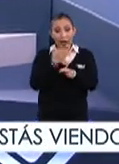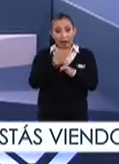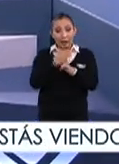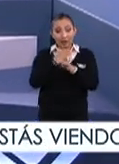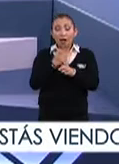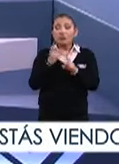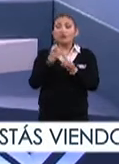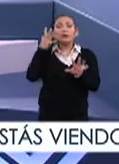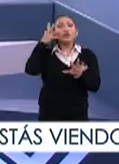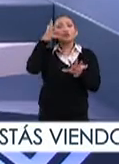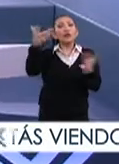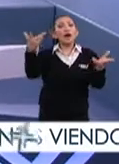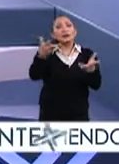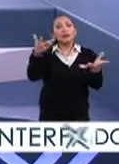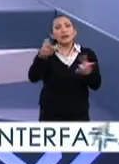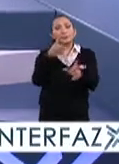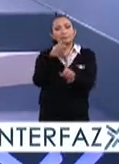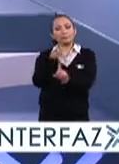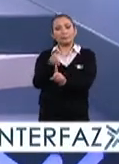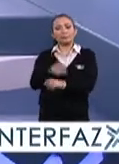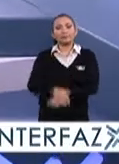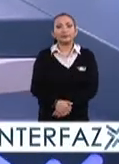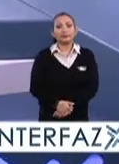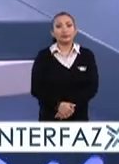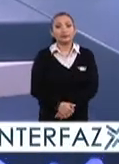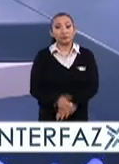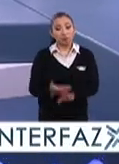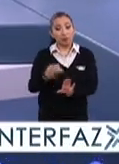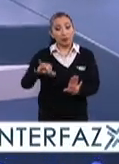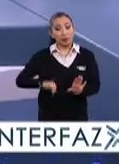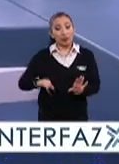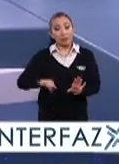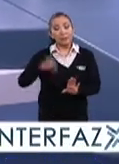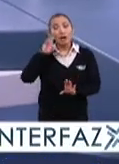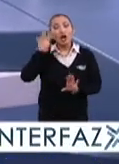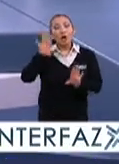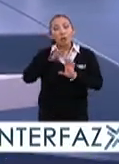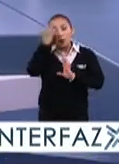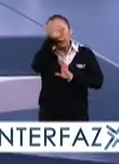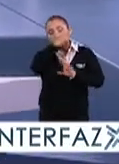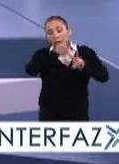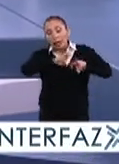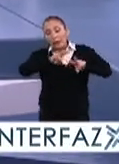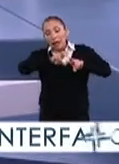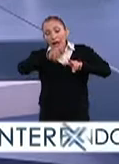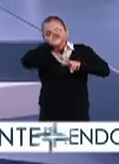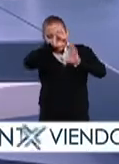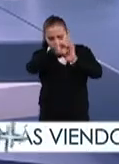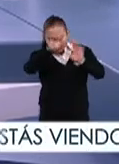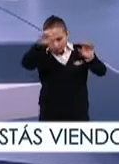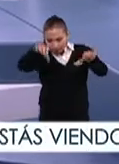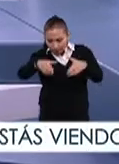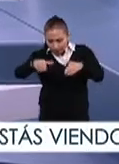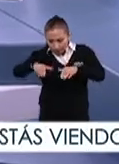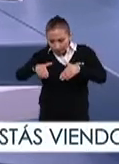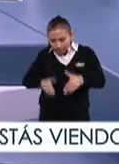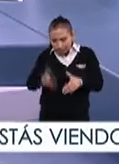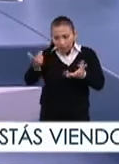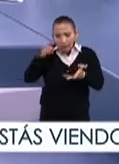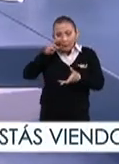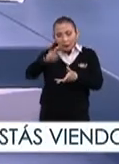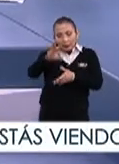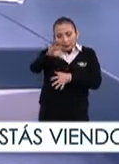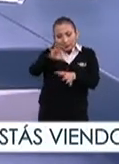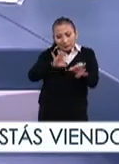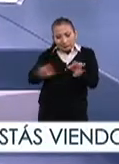y hacia dónde se debe de redirigir. Sí, será muy interesante ver cómo se analiza, se sistematiza y, por supuesto, se